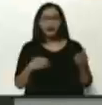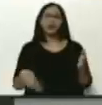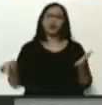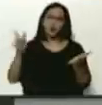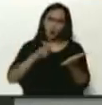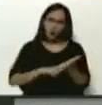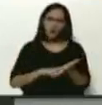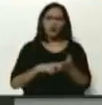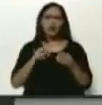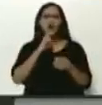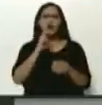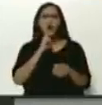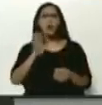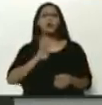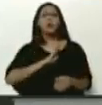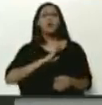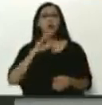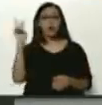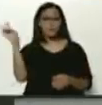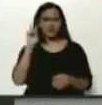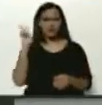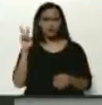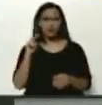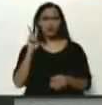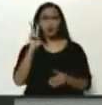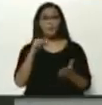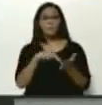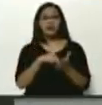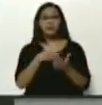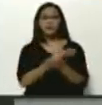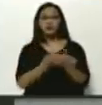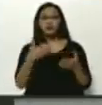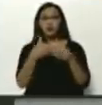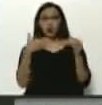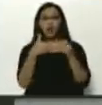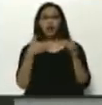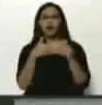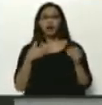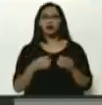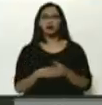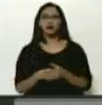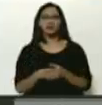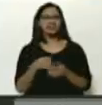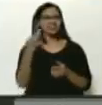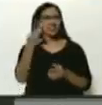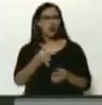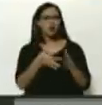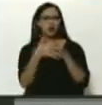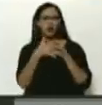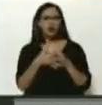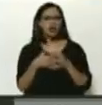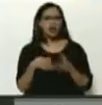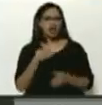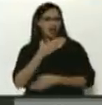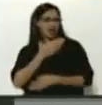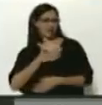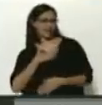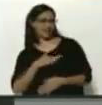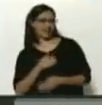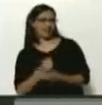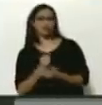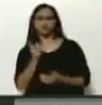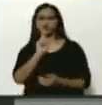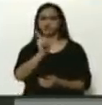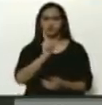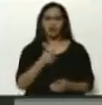gobierno el oro de los venezolanos, casi 2.000 millones de dólares. Debe venir el imperialismo con algo, porque eso no se van a quedar con eso. Ah, nos los van a anunciar a